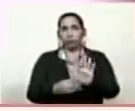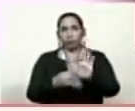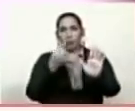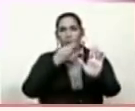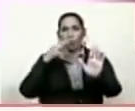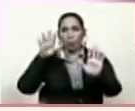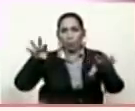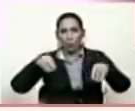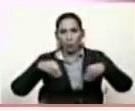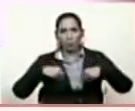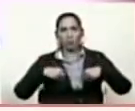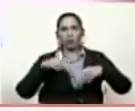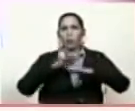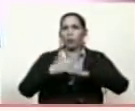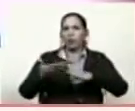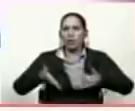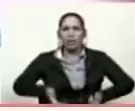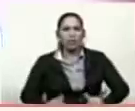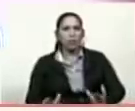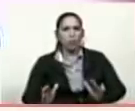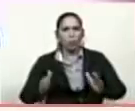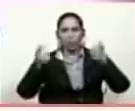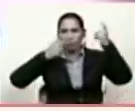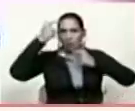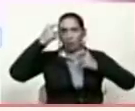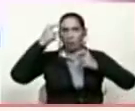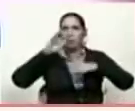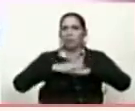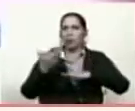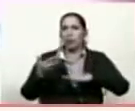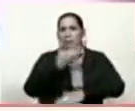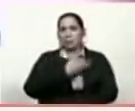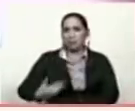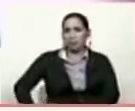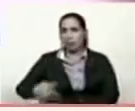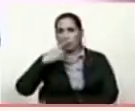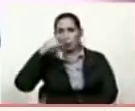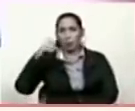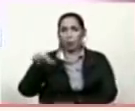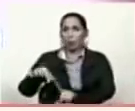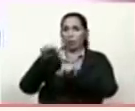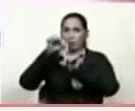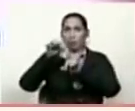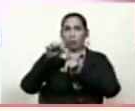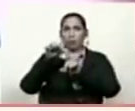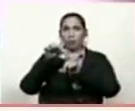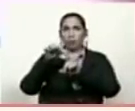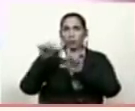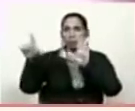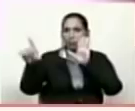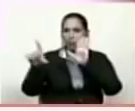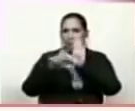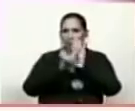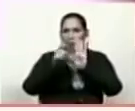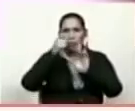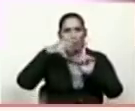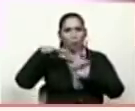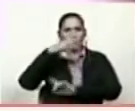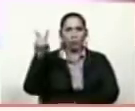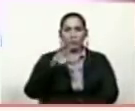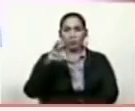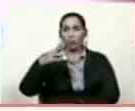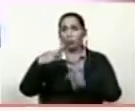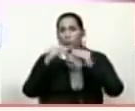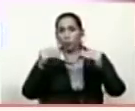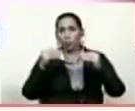compromiso, de por qué es el hijo de Chávez y por qué él es el presidente de la República, elegido legítimamente por el pueblo venezolano y todo lo que estamos aquí,